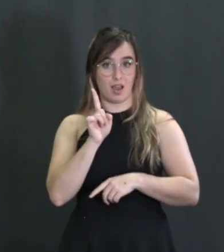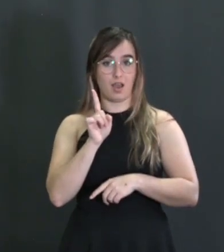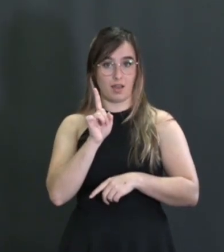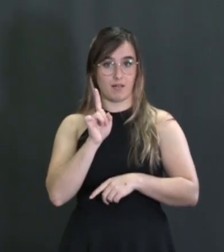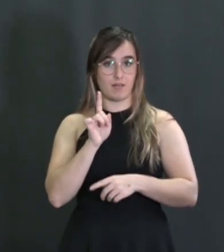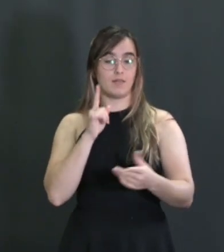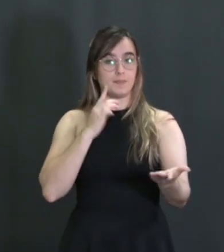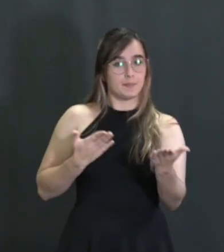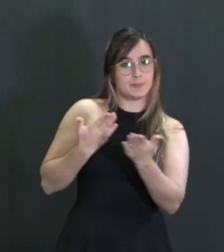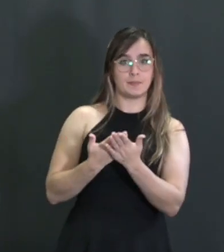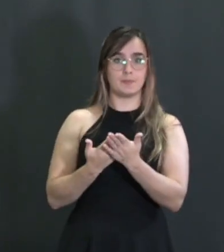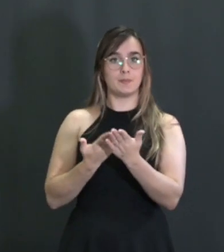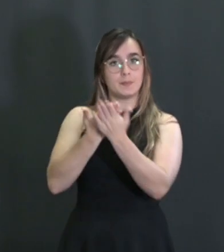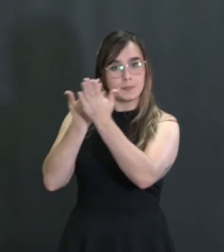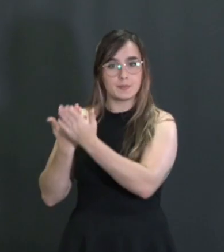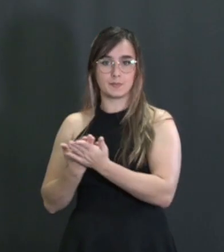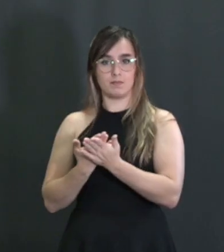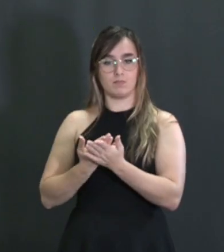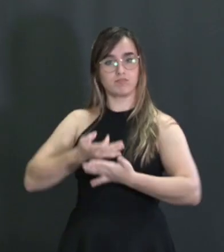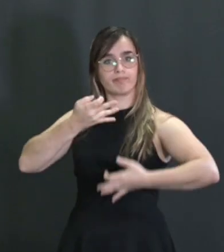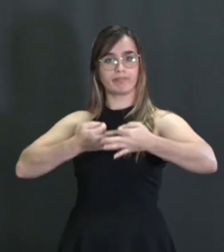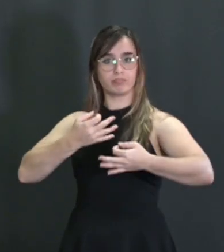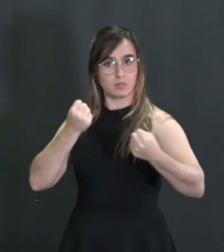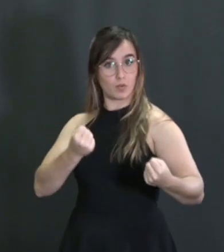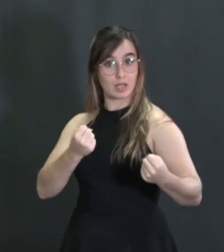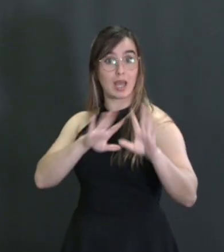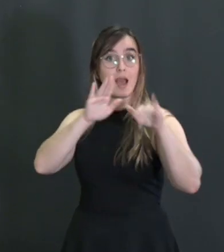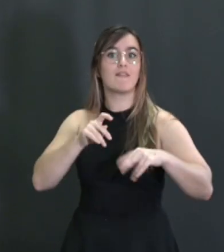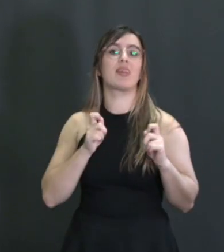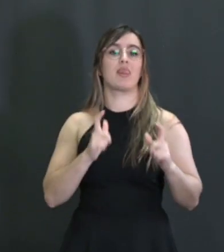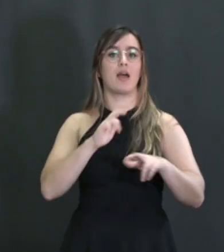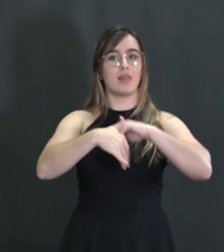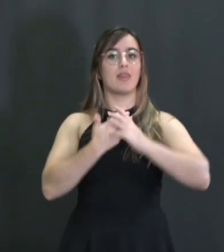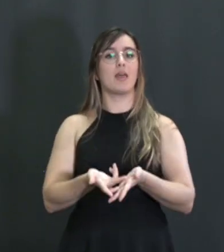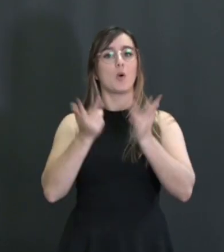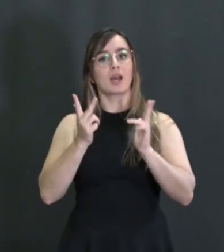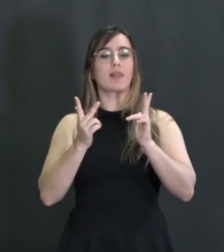beligerante, propositiva, va a ser un elemento de higiene democrática.